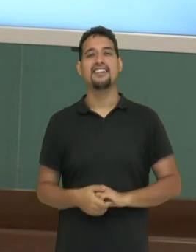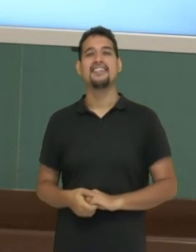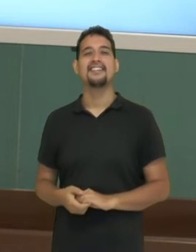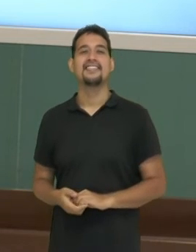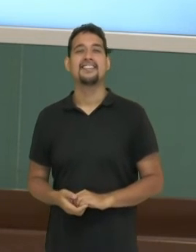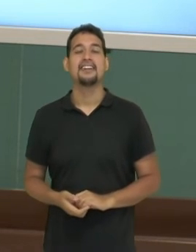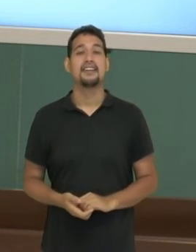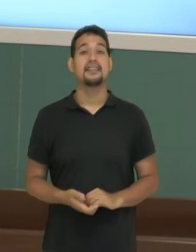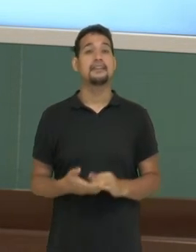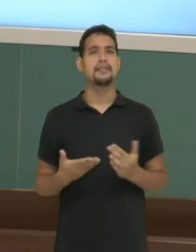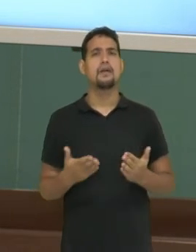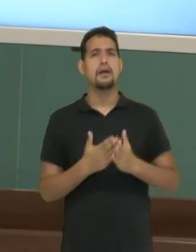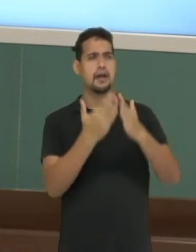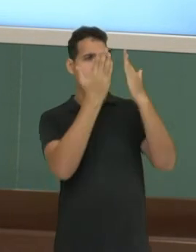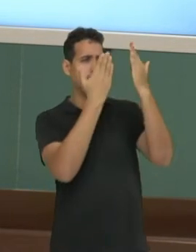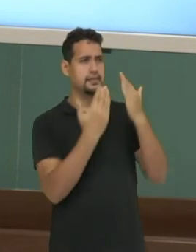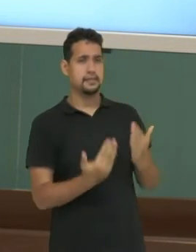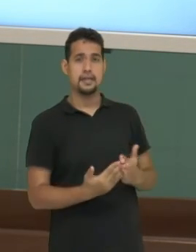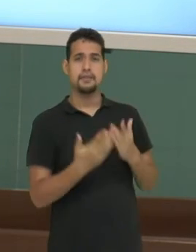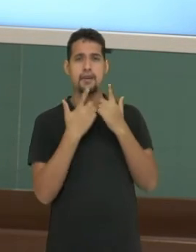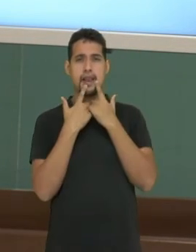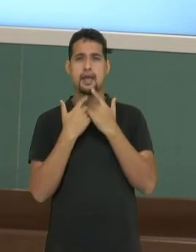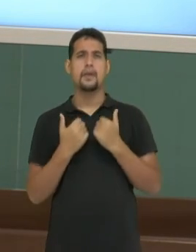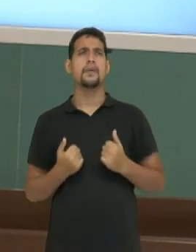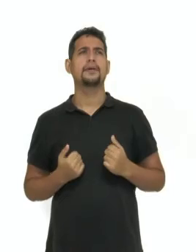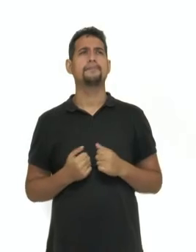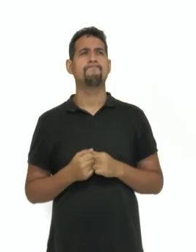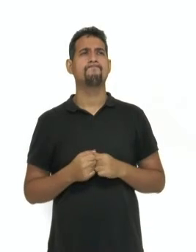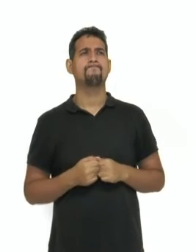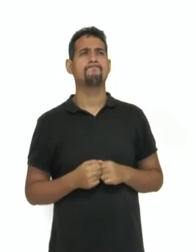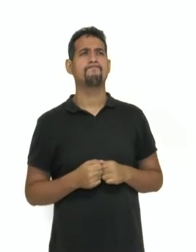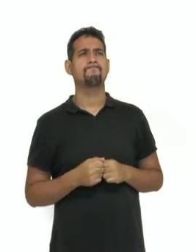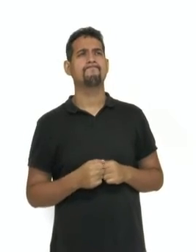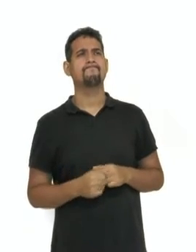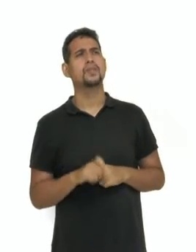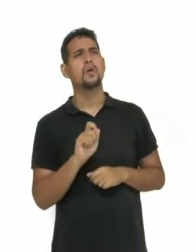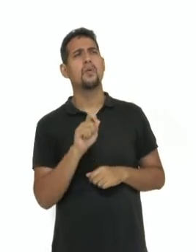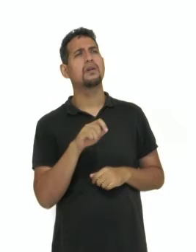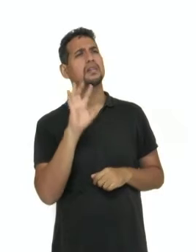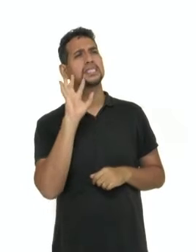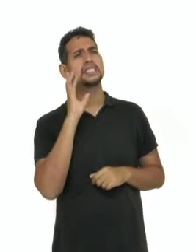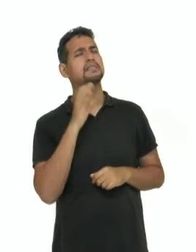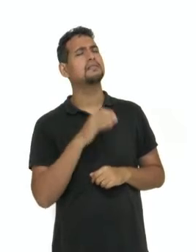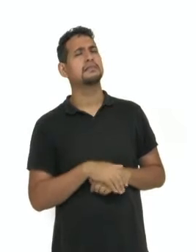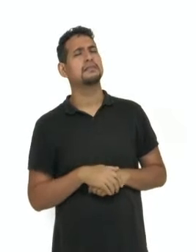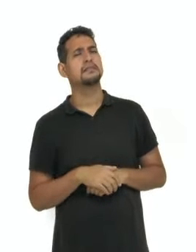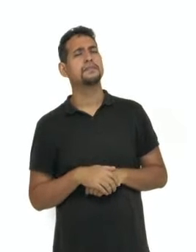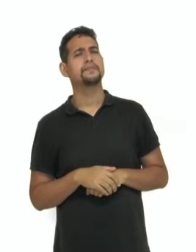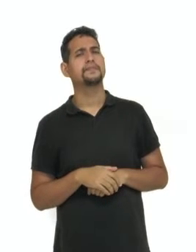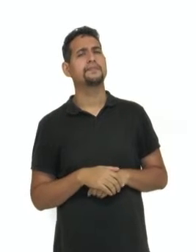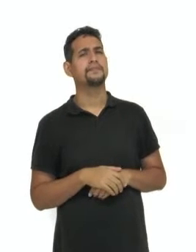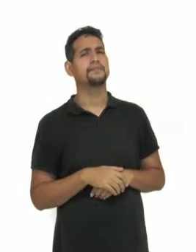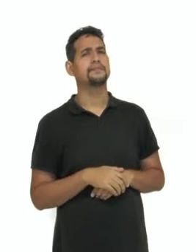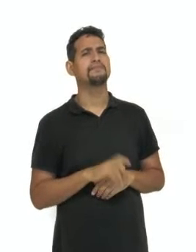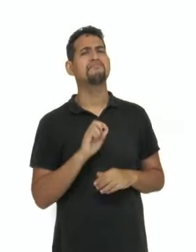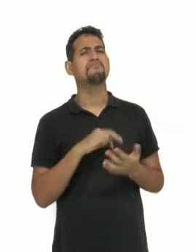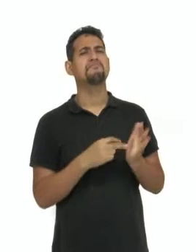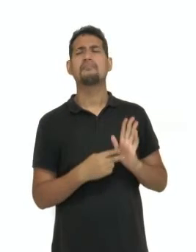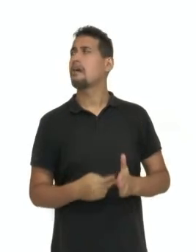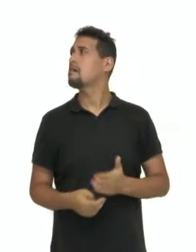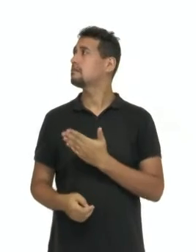aquí, analizando la lengua. ¿Qué son locuciones adverbiales? Es